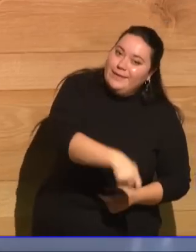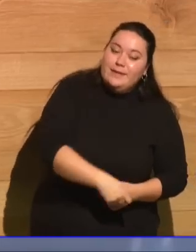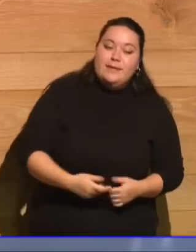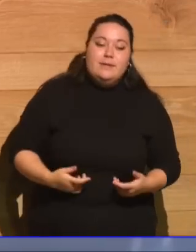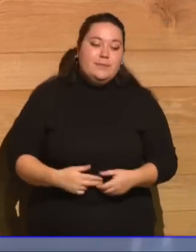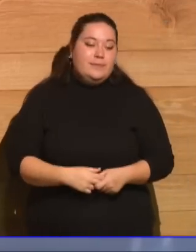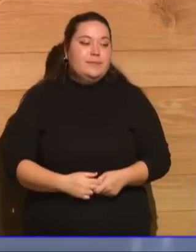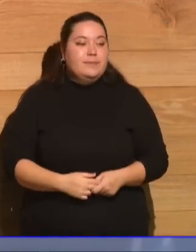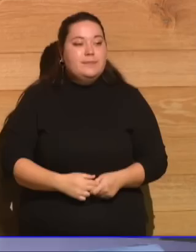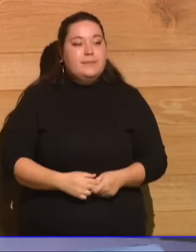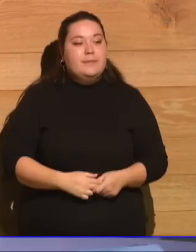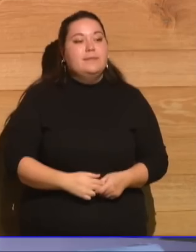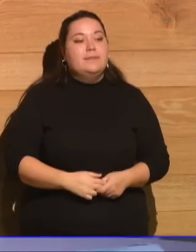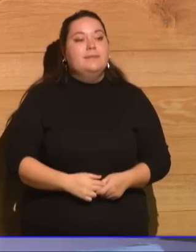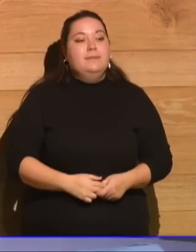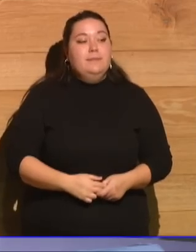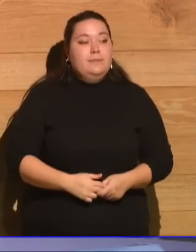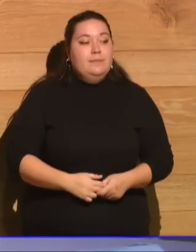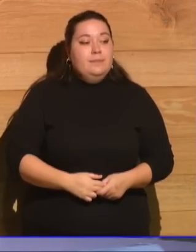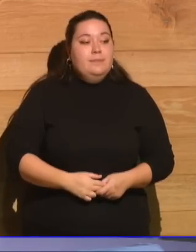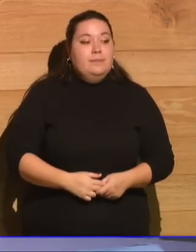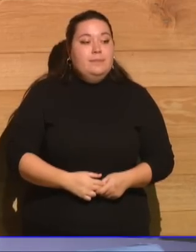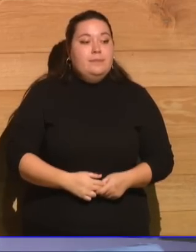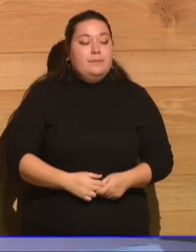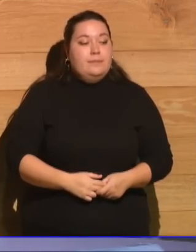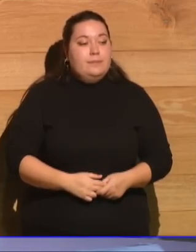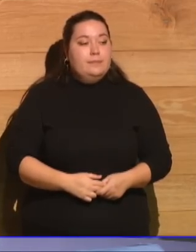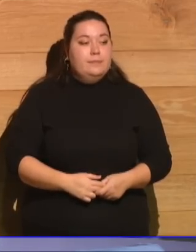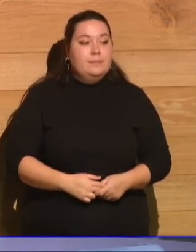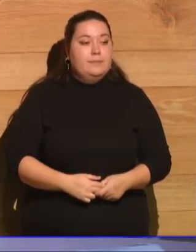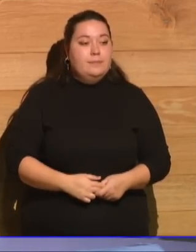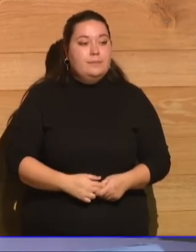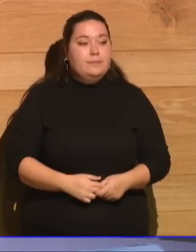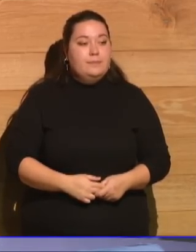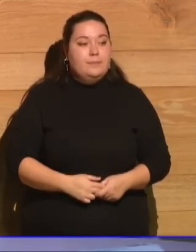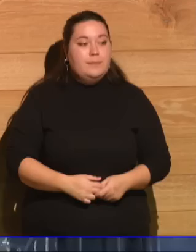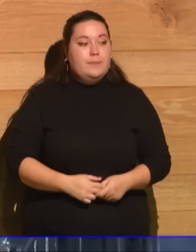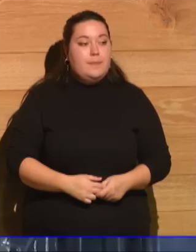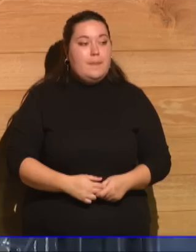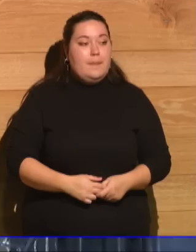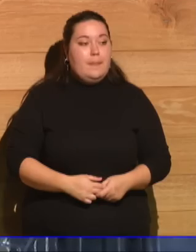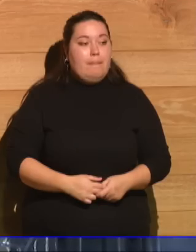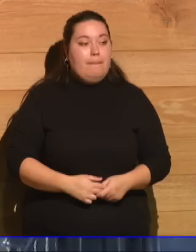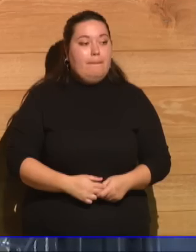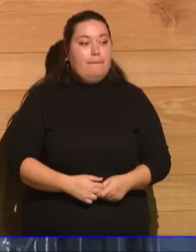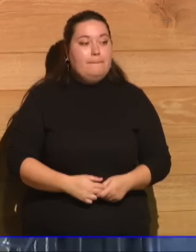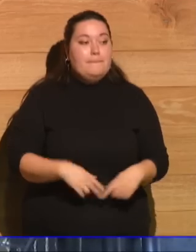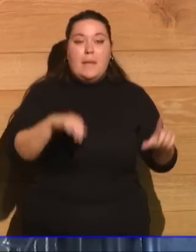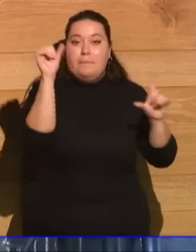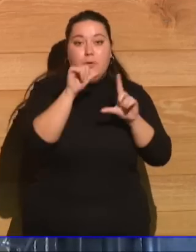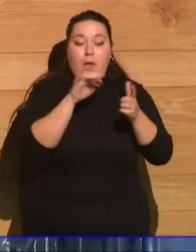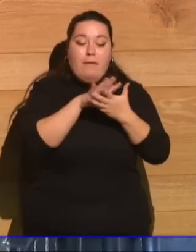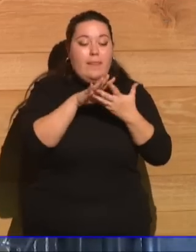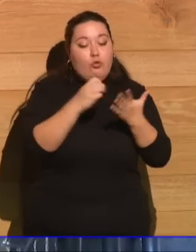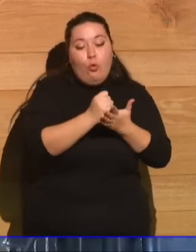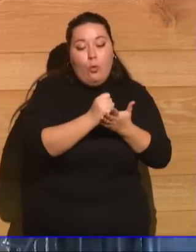creo que hay que abrir las líneas telefónicas, Yo porque creo yo que creo que incluso en la serie se decía Leroy, pero bueno, seguimos. La película habla de